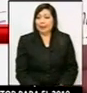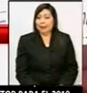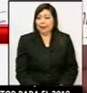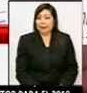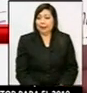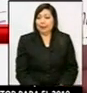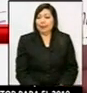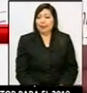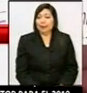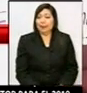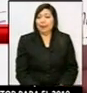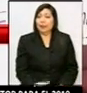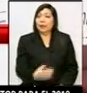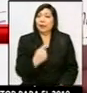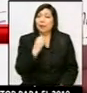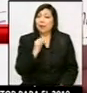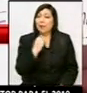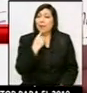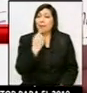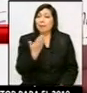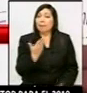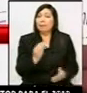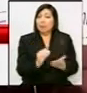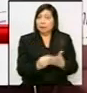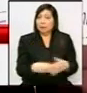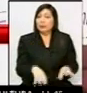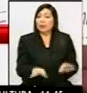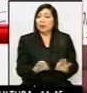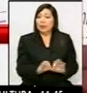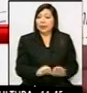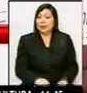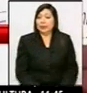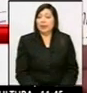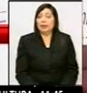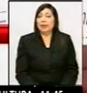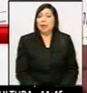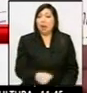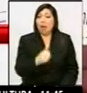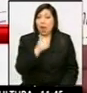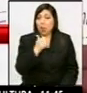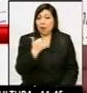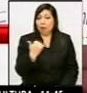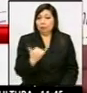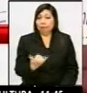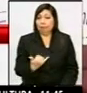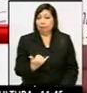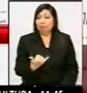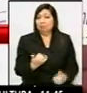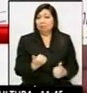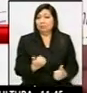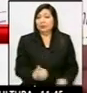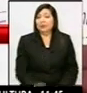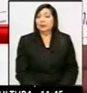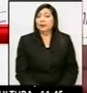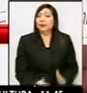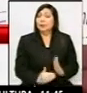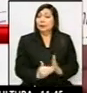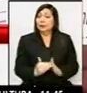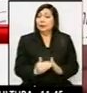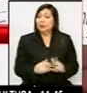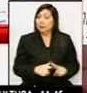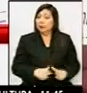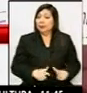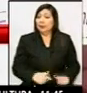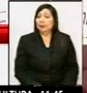Señor ministro, quisiera pedirle, esto es muy importante, el agua en el país es un bien escaso en la mayor parte del